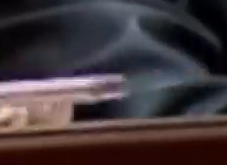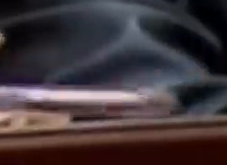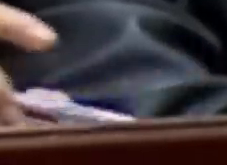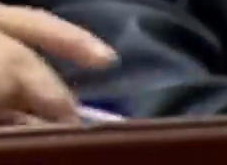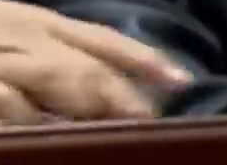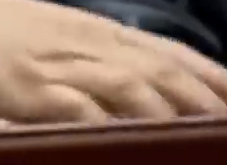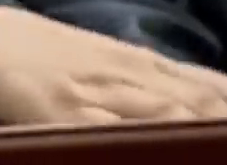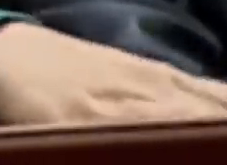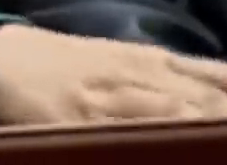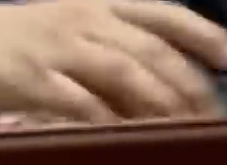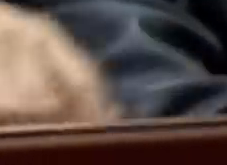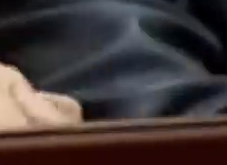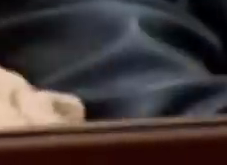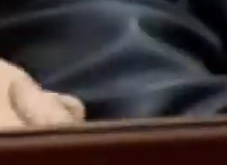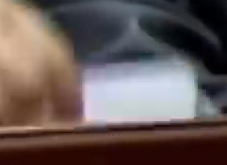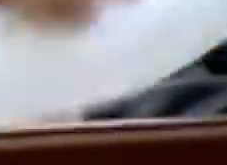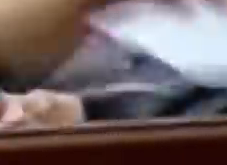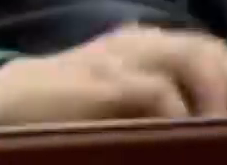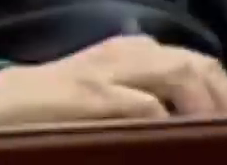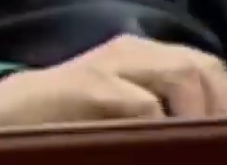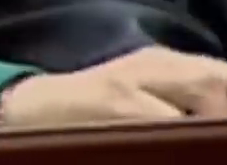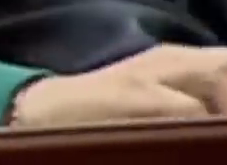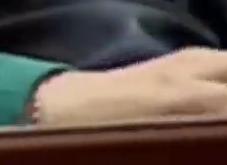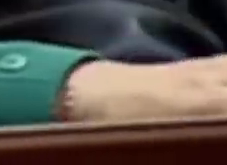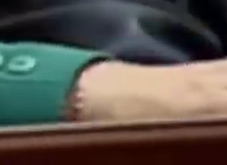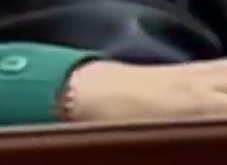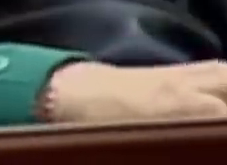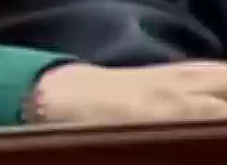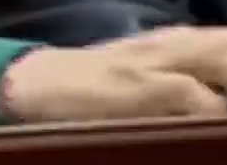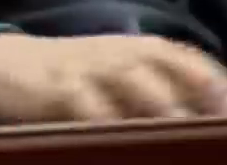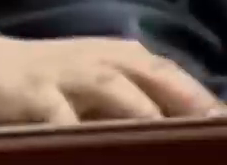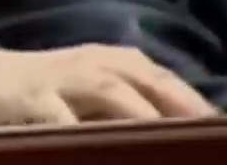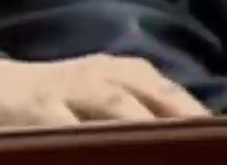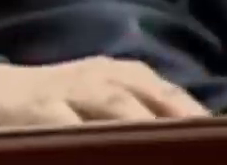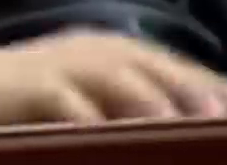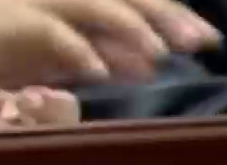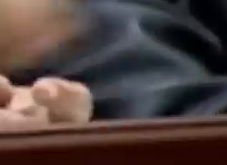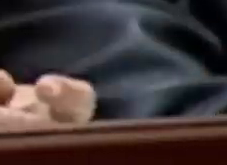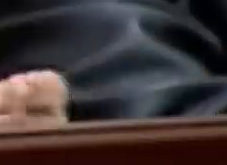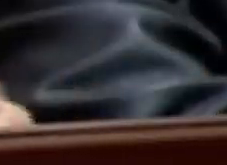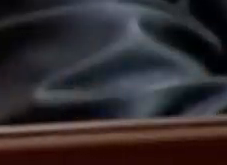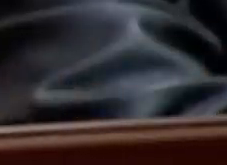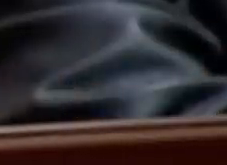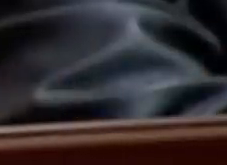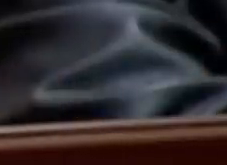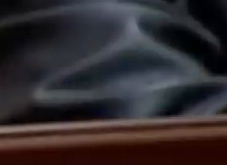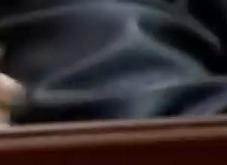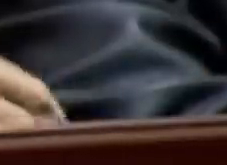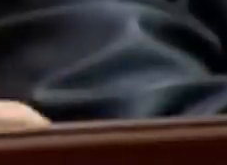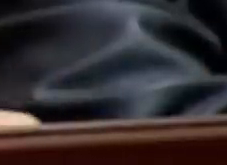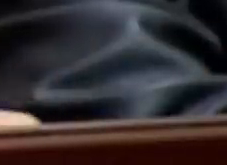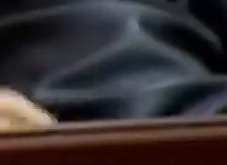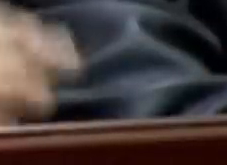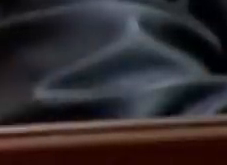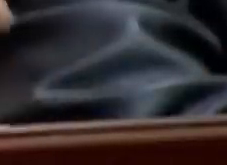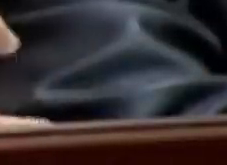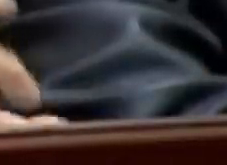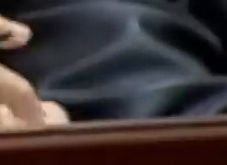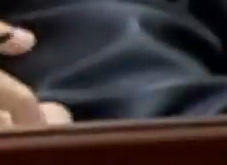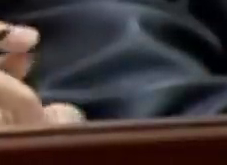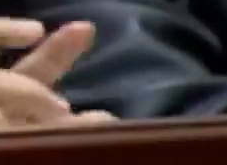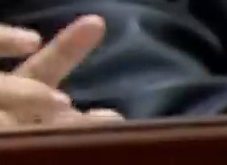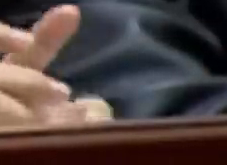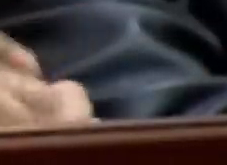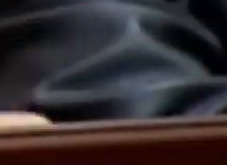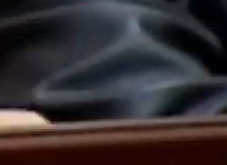y pedía que se pueda hacer la consulta porque en la reunión de portavoces, vuelvo a recalcar a todos los colegas, se había pedido solo